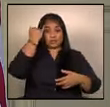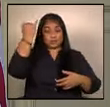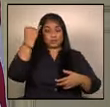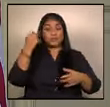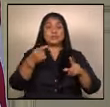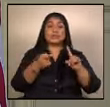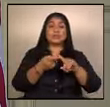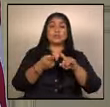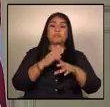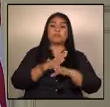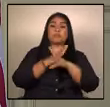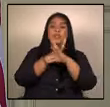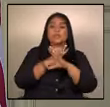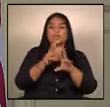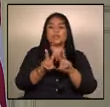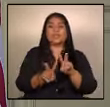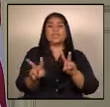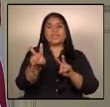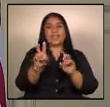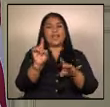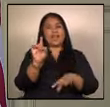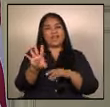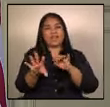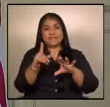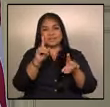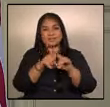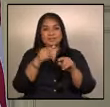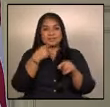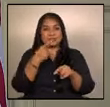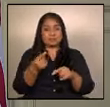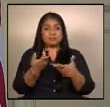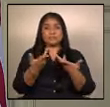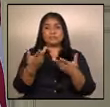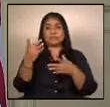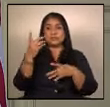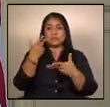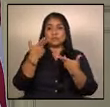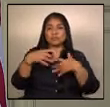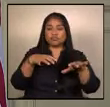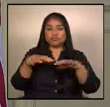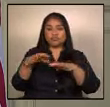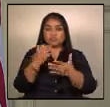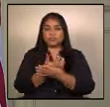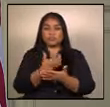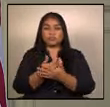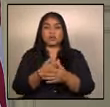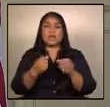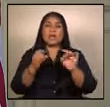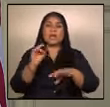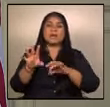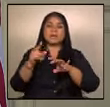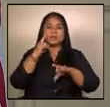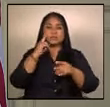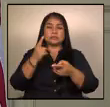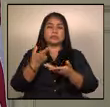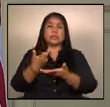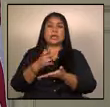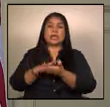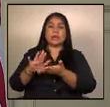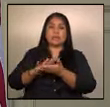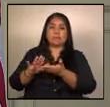aquellos que llevan ventajas a veces derivadas de la dinámica económica, a veces obtenidas a través de prebendas y